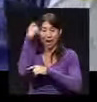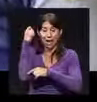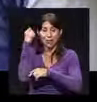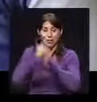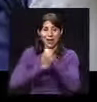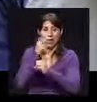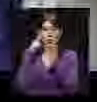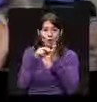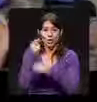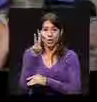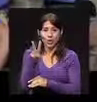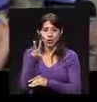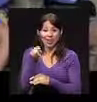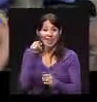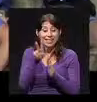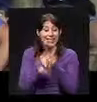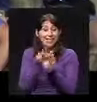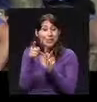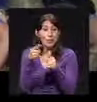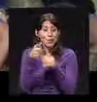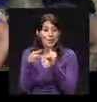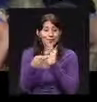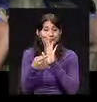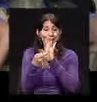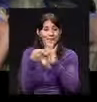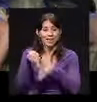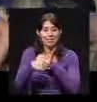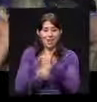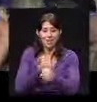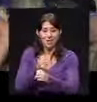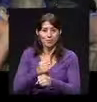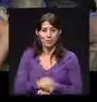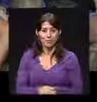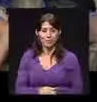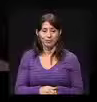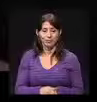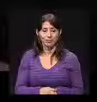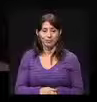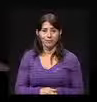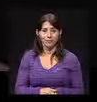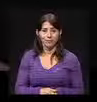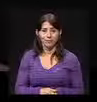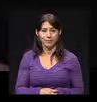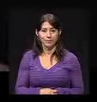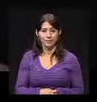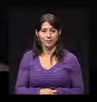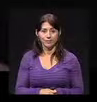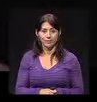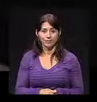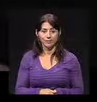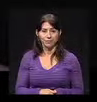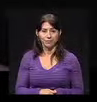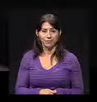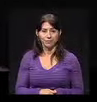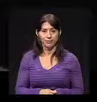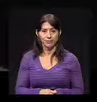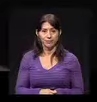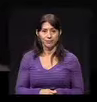del 2012 y el cortometraje se estrenó este año. Gerardo es